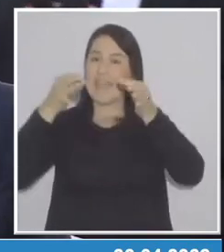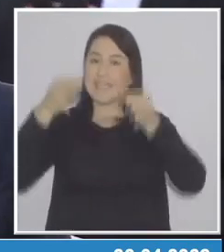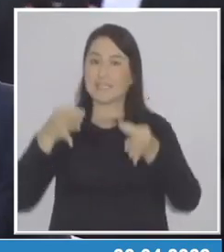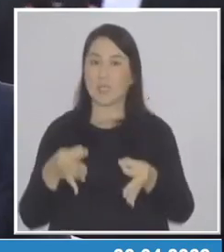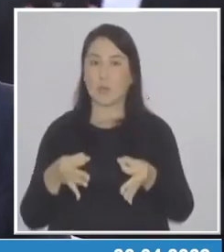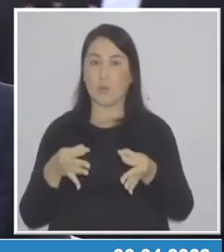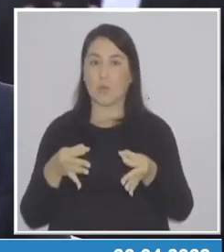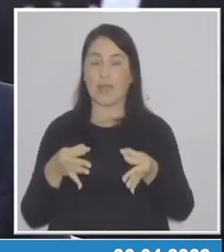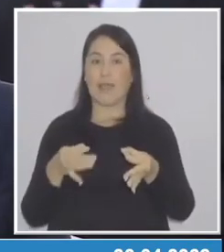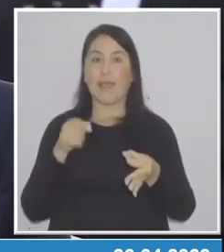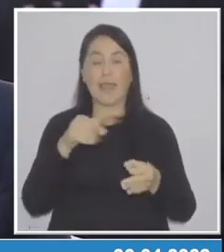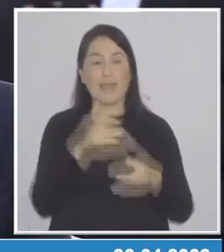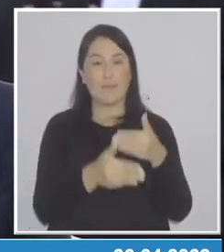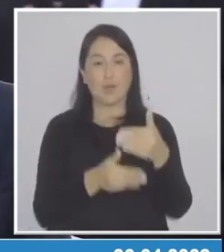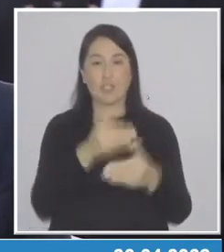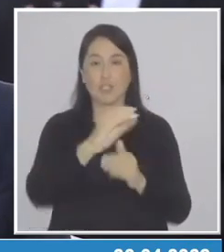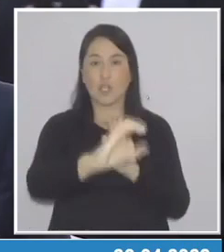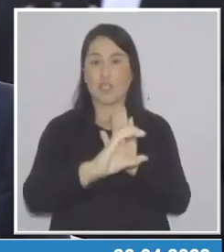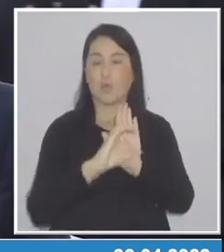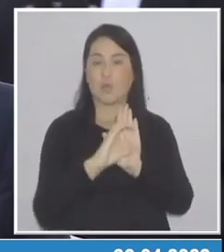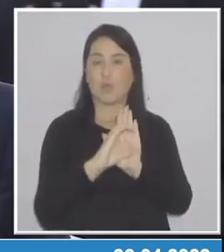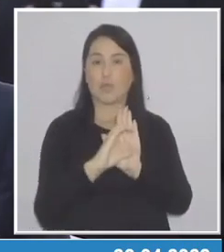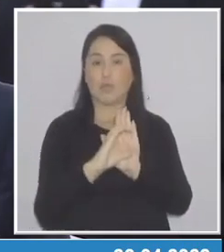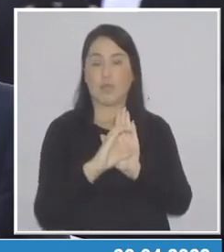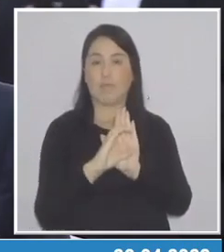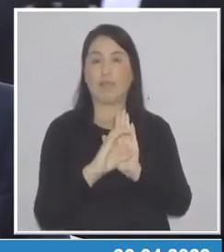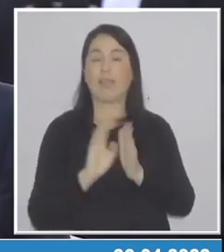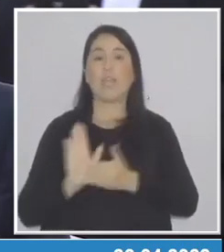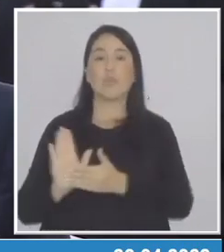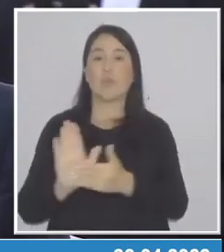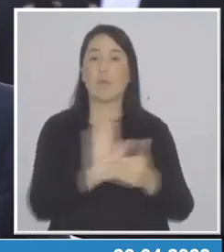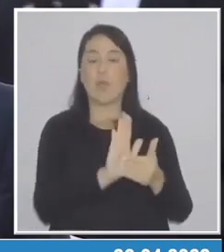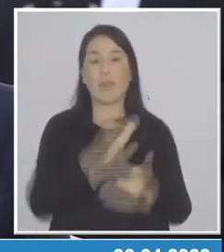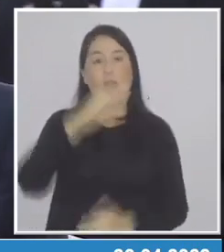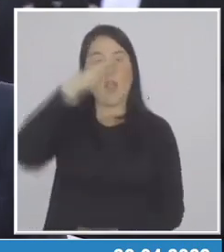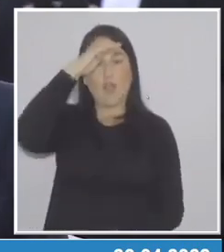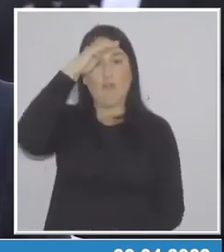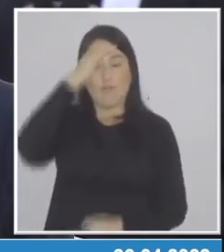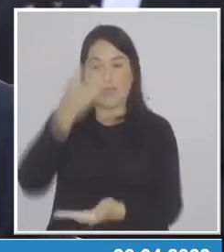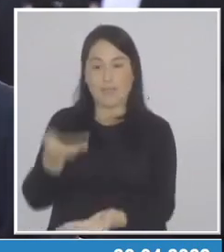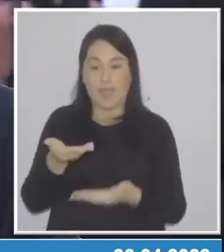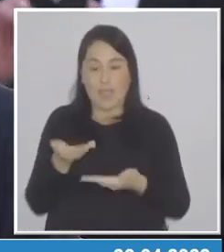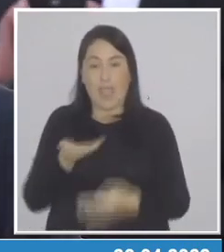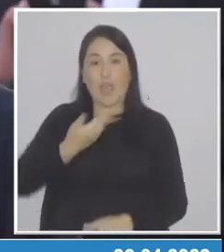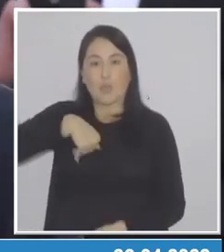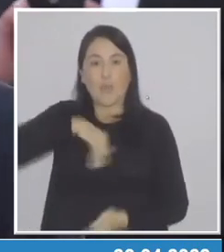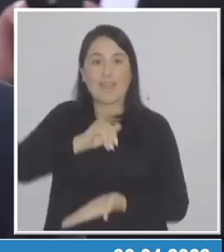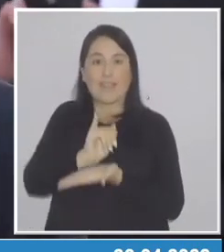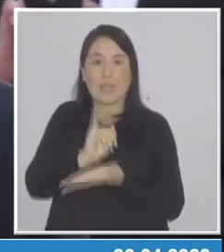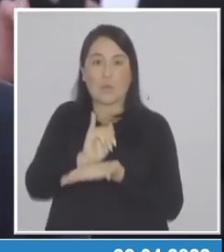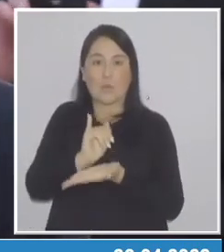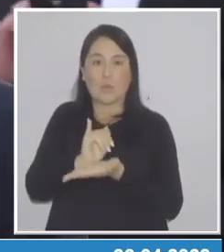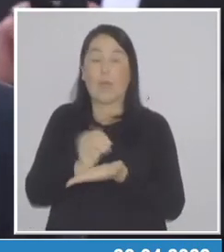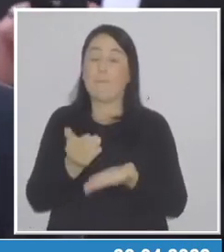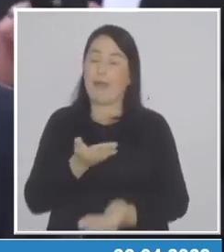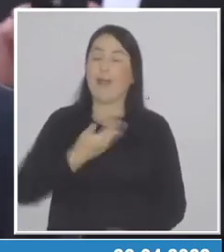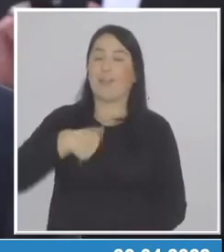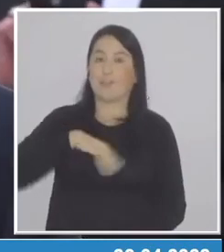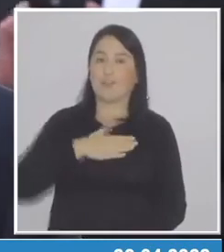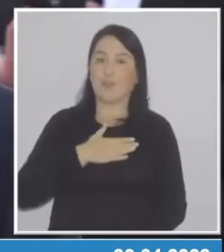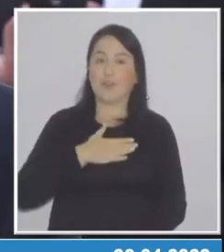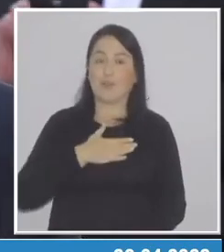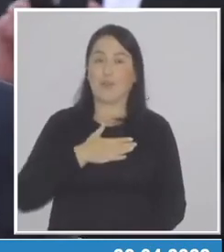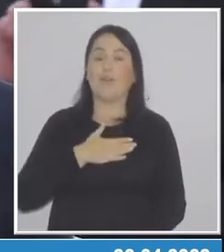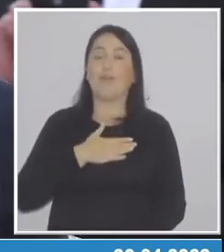del proceso constitucional lo que es una muestra de la confianza depositada en nuestra institución y que para nosotros fue y es